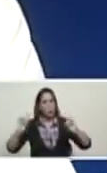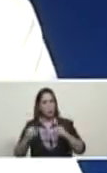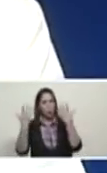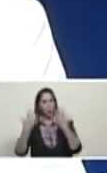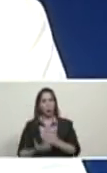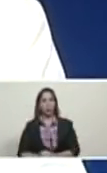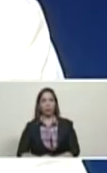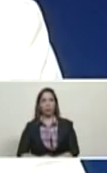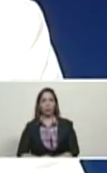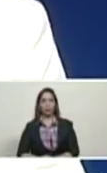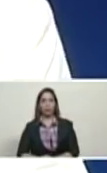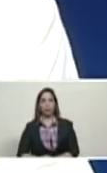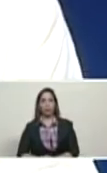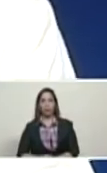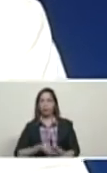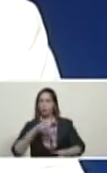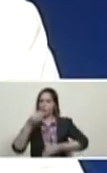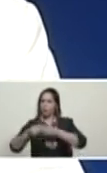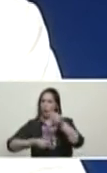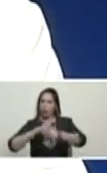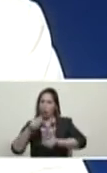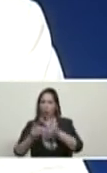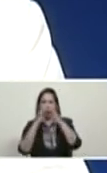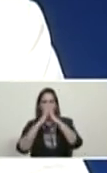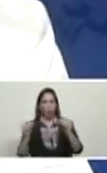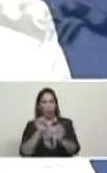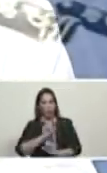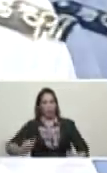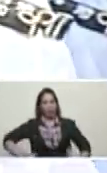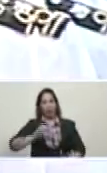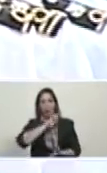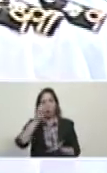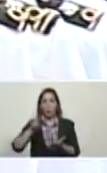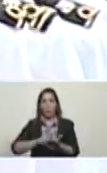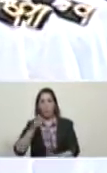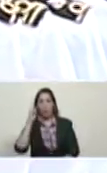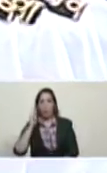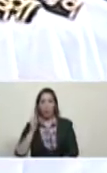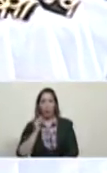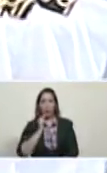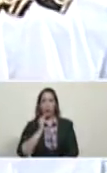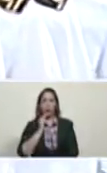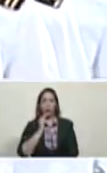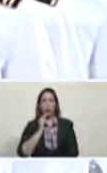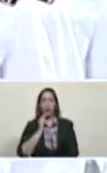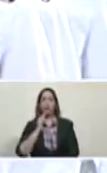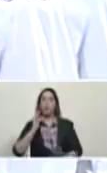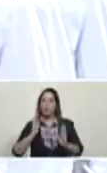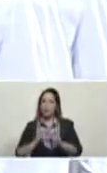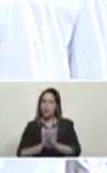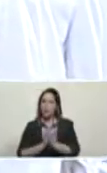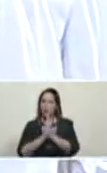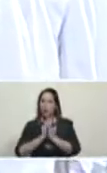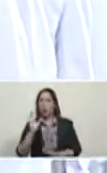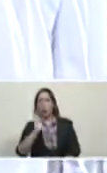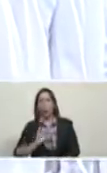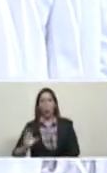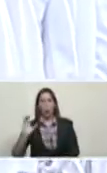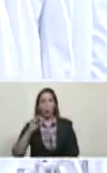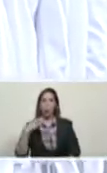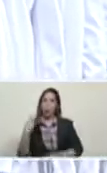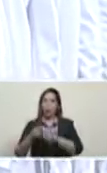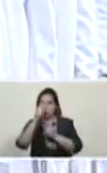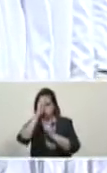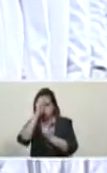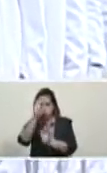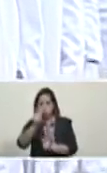te venera toda la Fuerza Armada Nacional Bolivariana. Con la Virgen de Coromoto, a ti te ensalza el CEOFAN